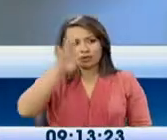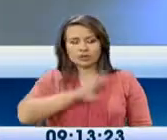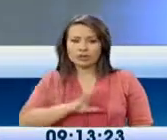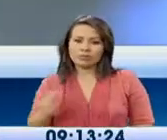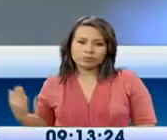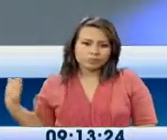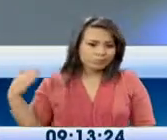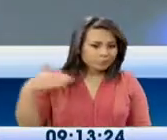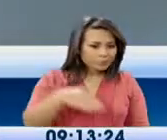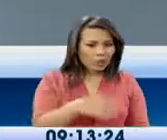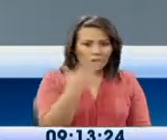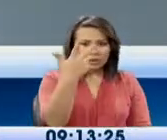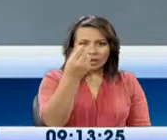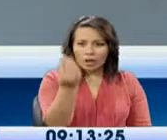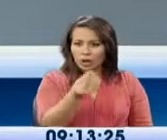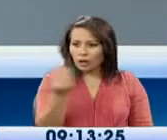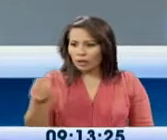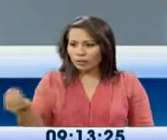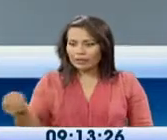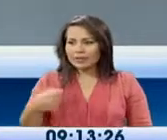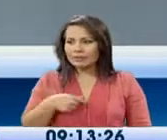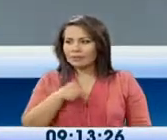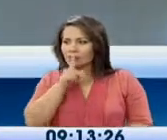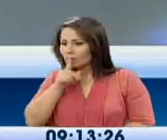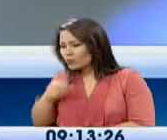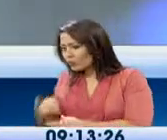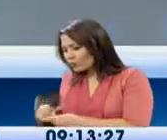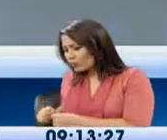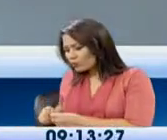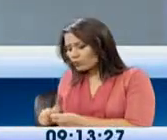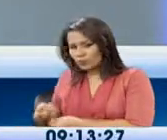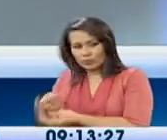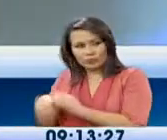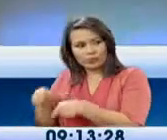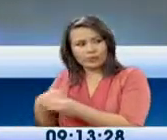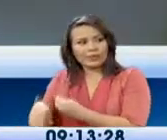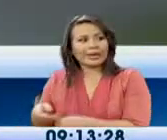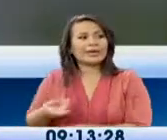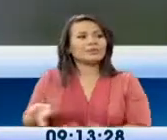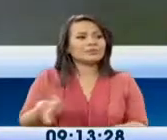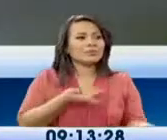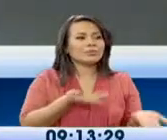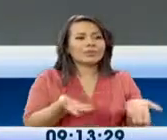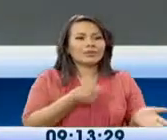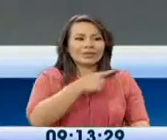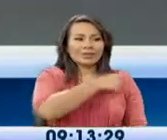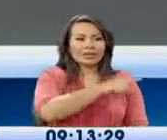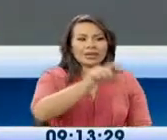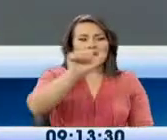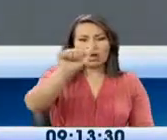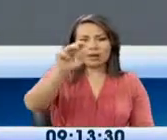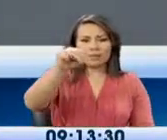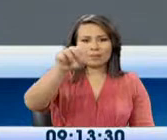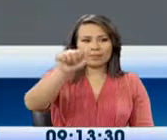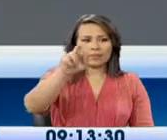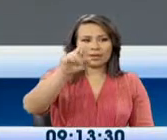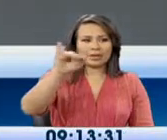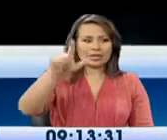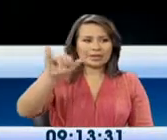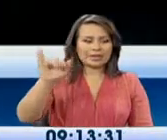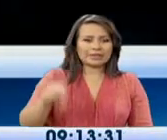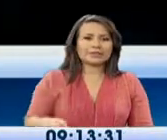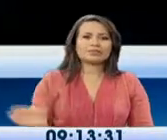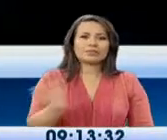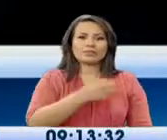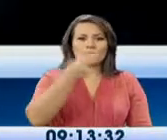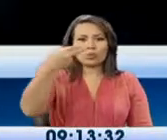menores, quienes se dedicaban nada menos que a vender marihuana en la plaza de armas del distrito de Amarilis, Huánuco.